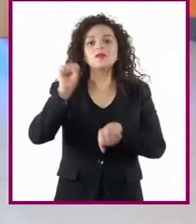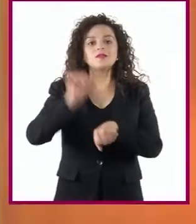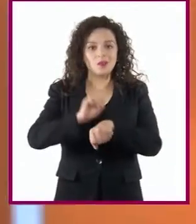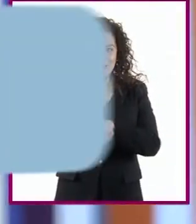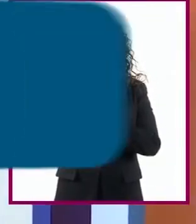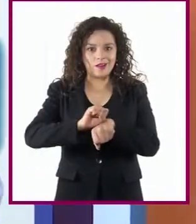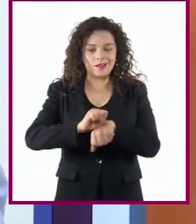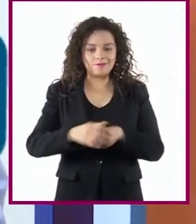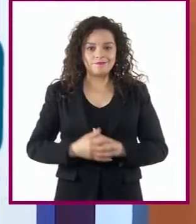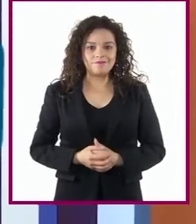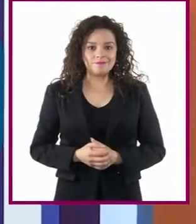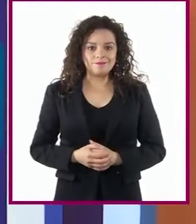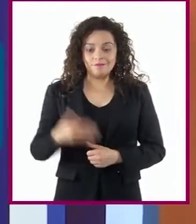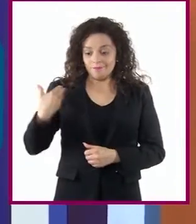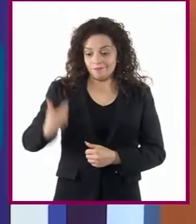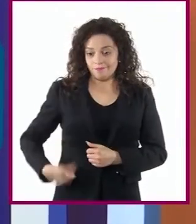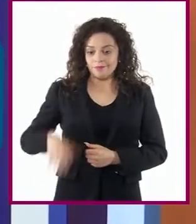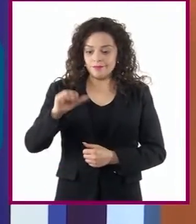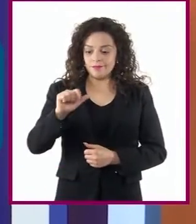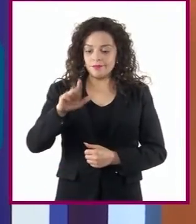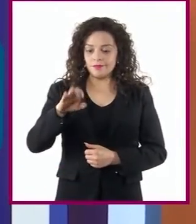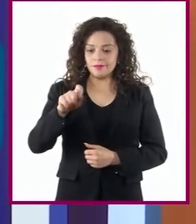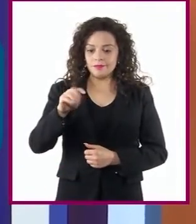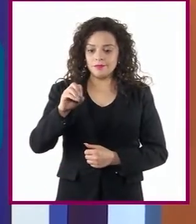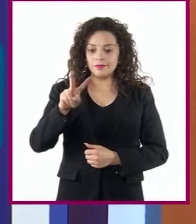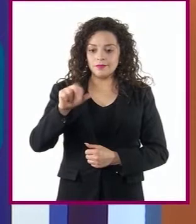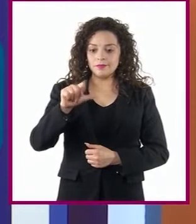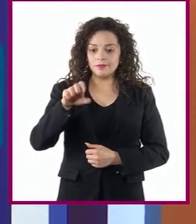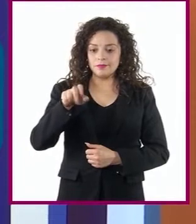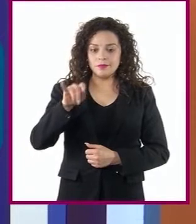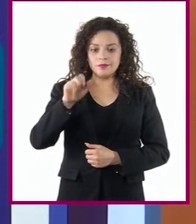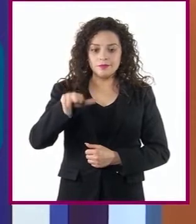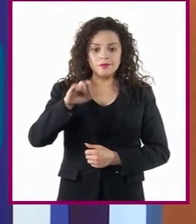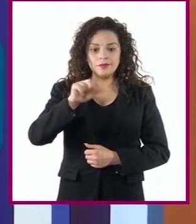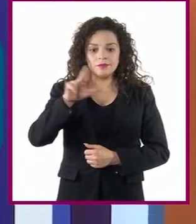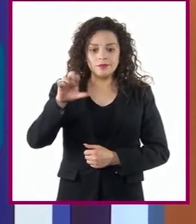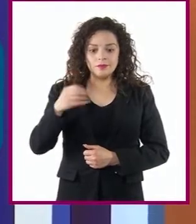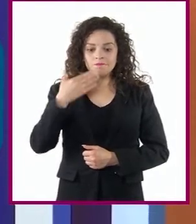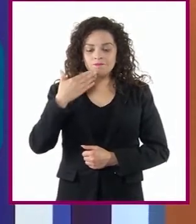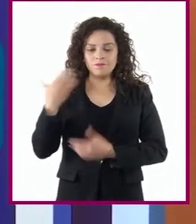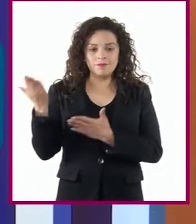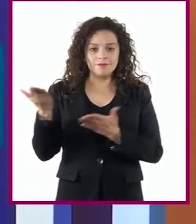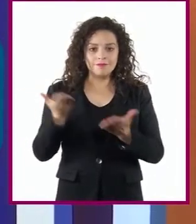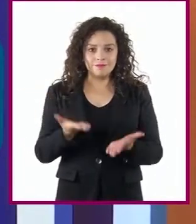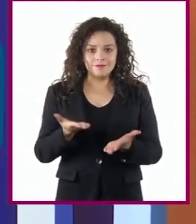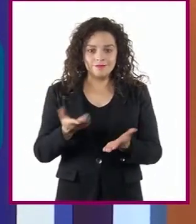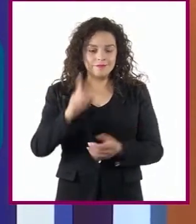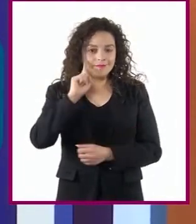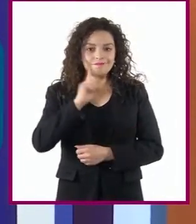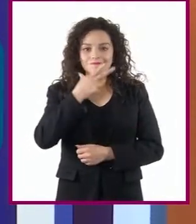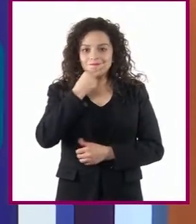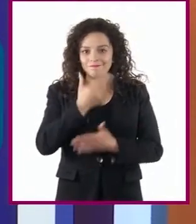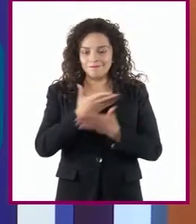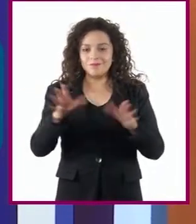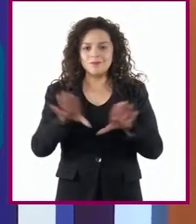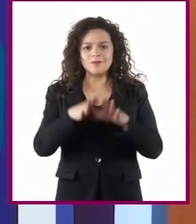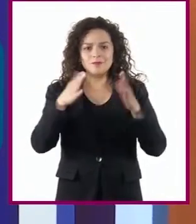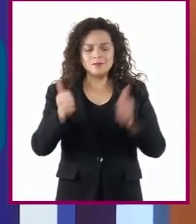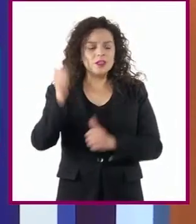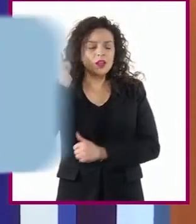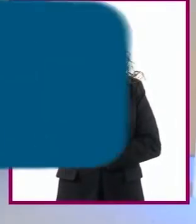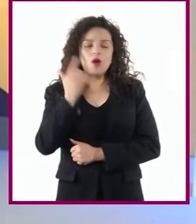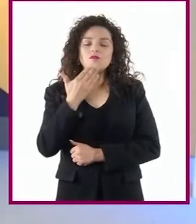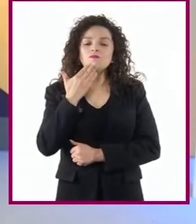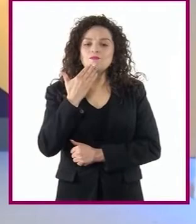secundaria. Soy Alberto Valentín Carrillo Álvarez. Bienvenidas y bienvenidos. ¿Cómo están? Espero que se encuentren muy